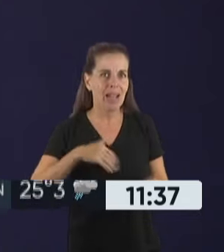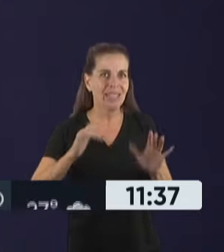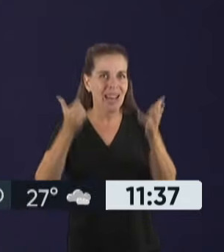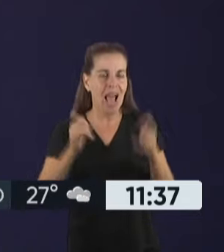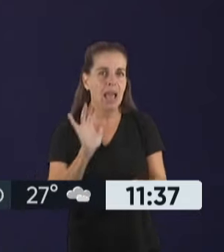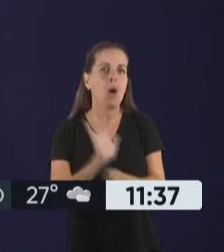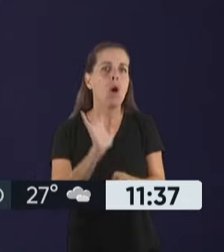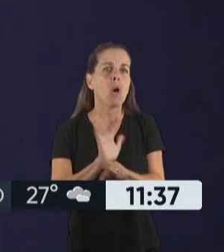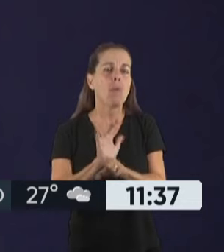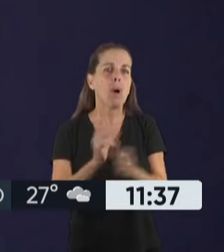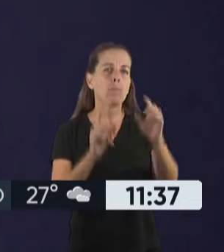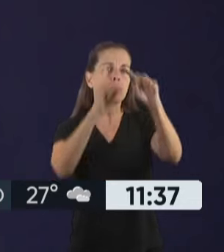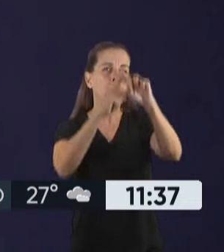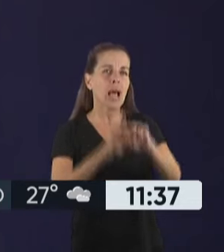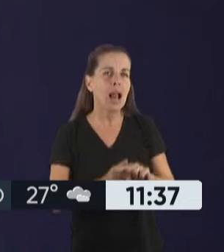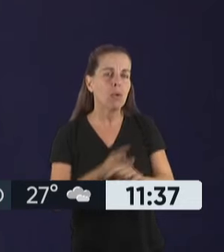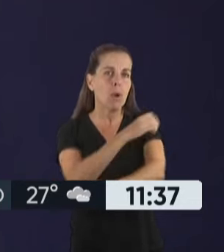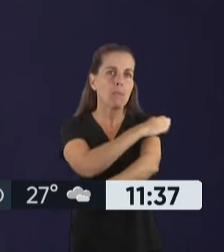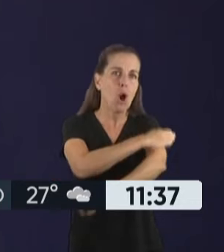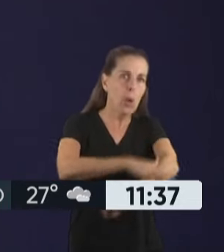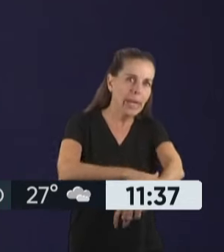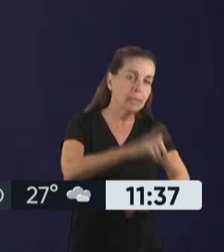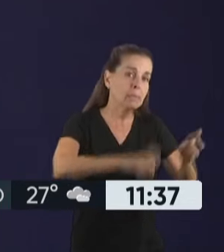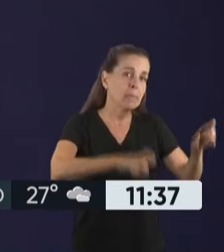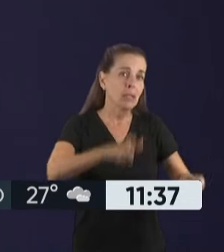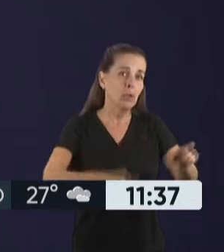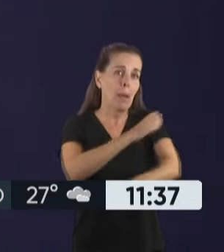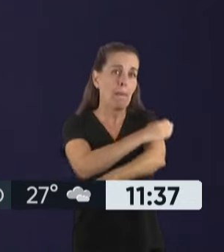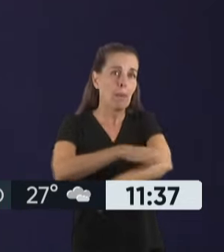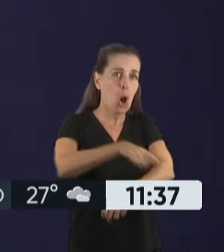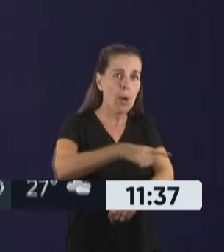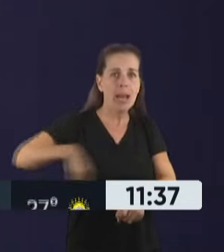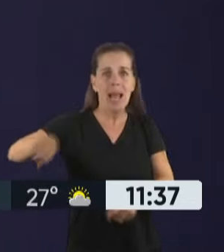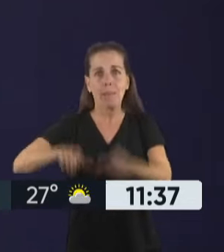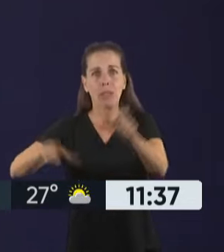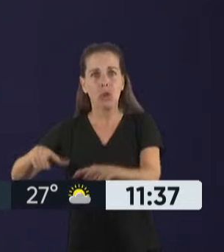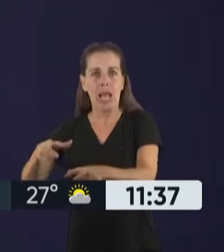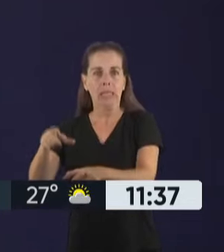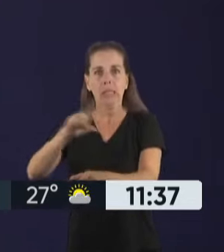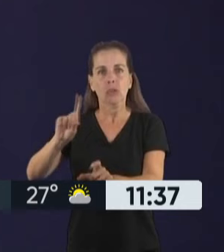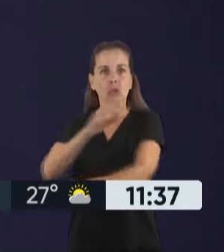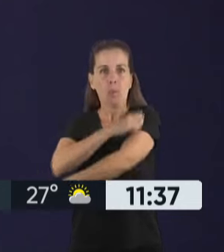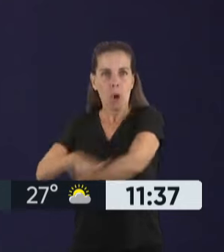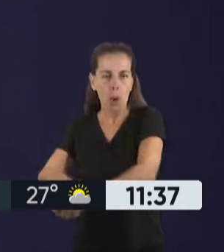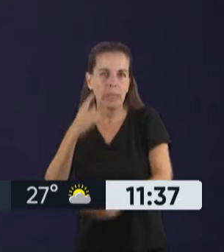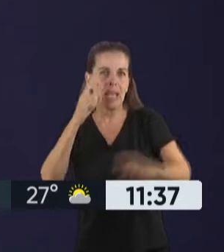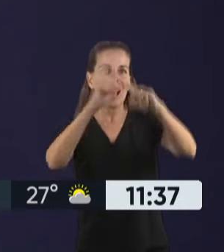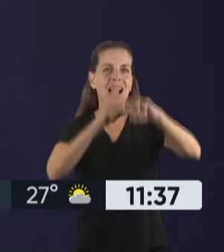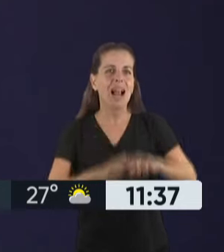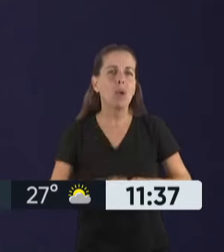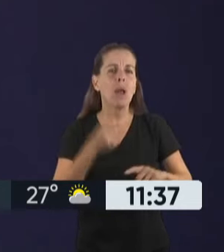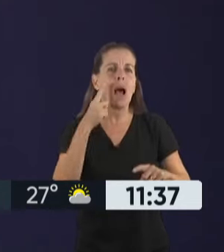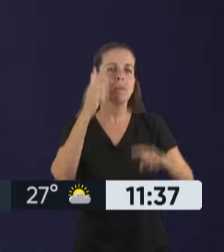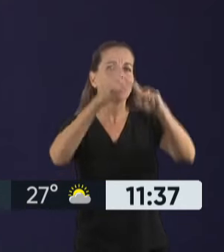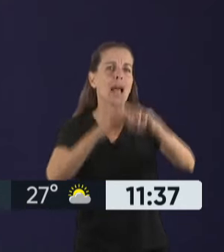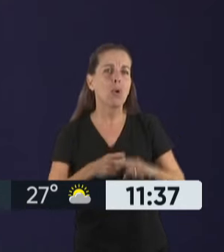divide la pobreza de la no pobreza que básicamente es la línea de medida por la canasta por la canasta básica